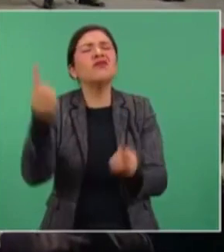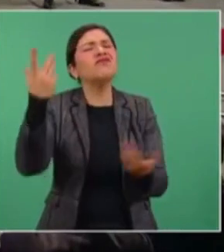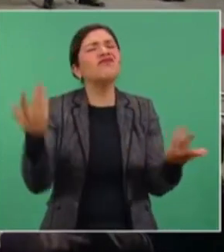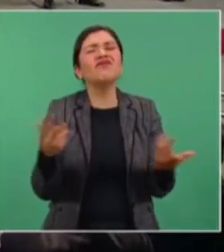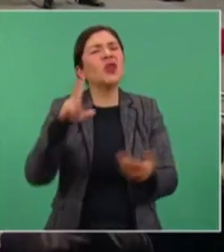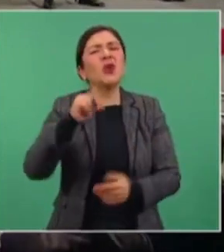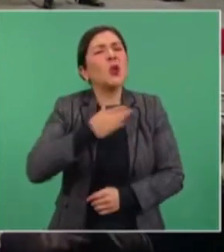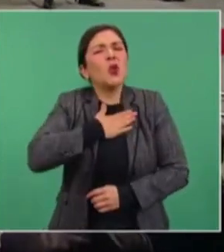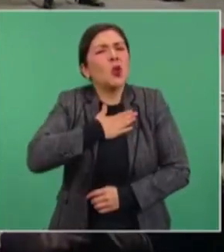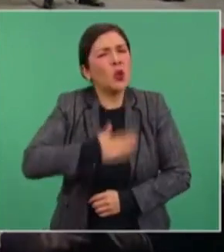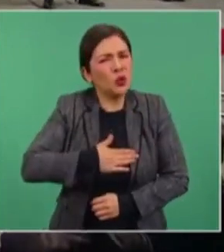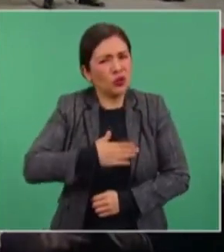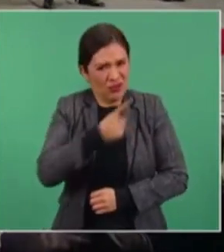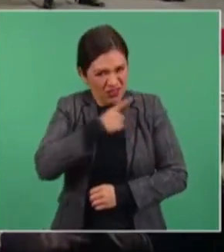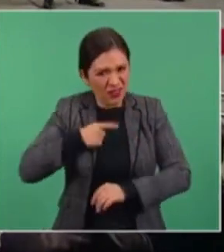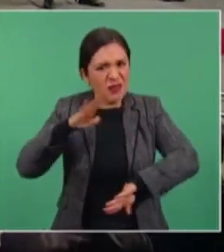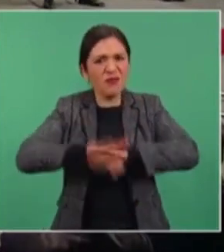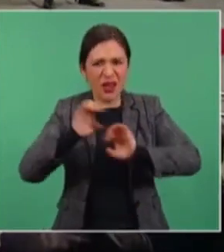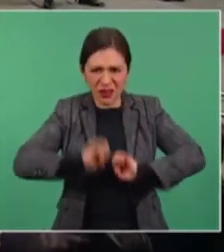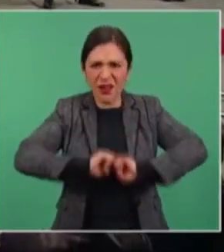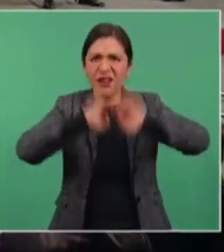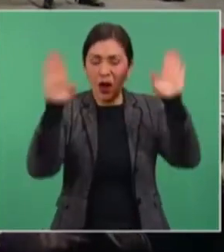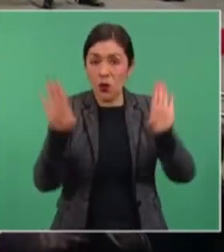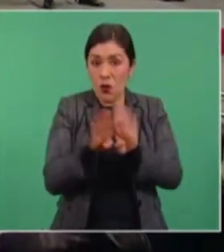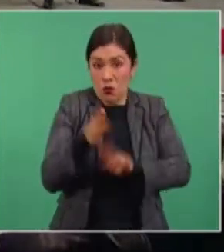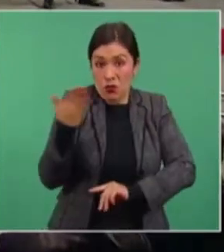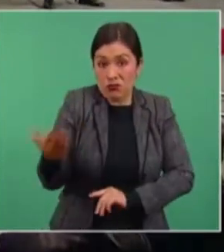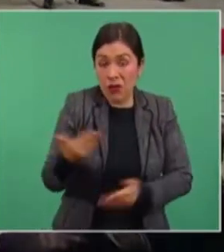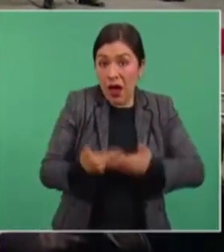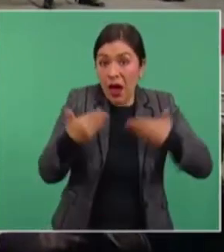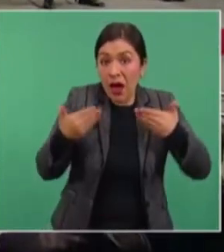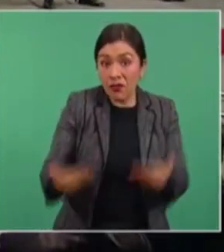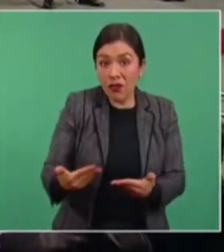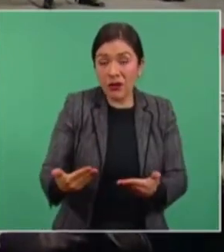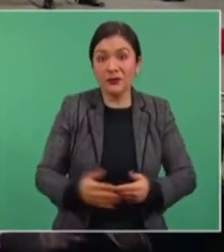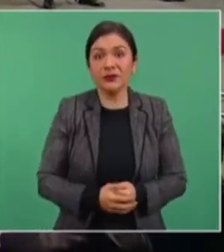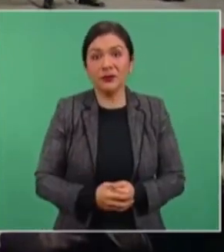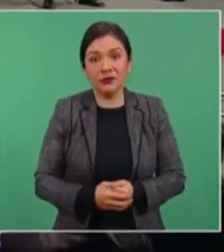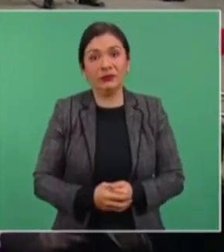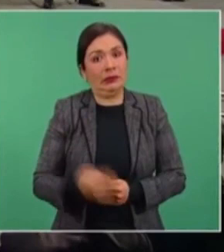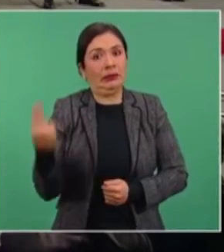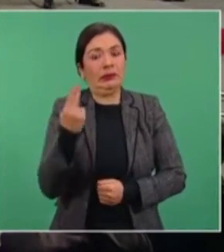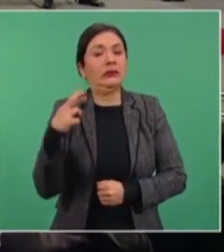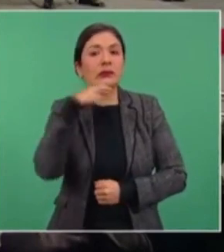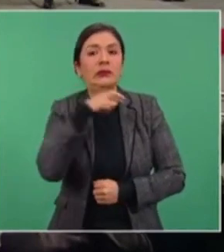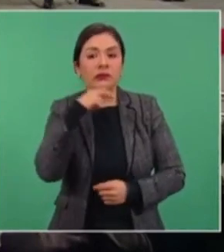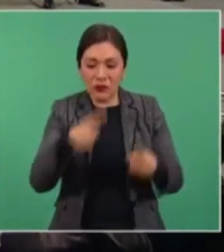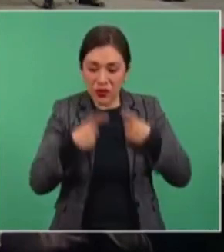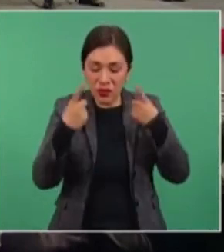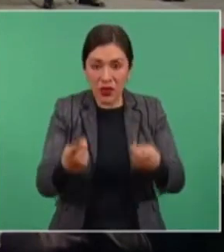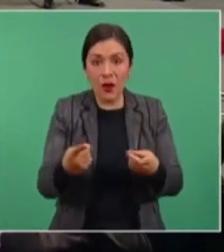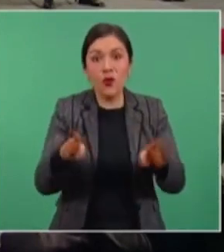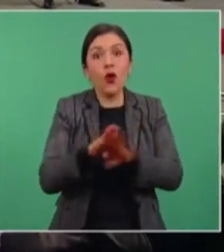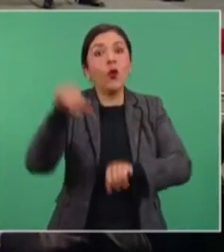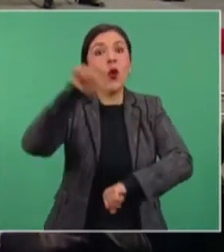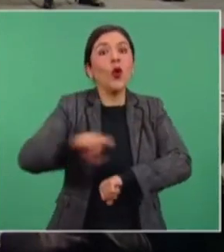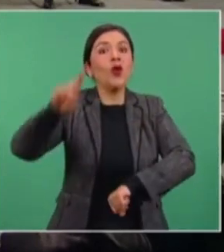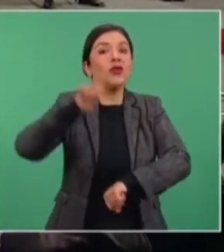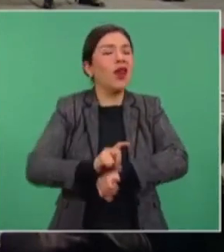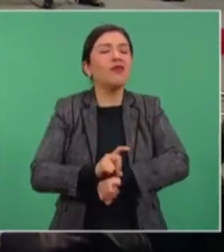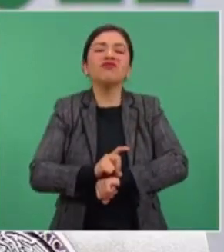que debiera ser clara, como lo es en este caso, y expedita, como en este caso no lo ha